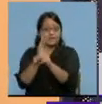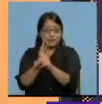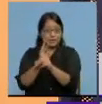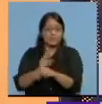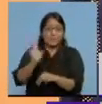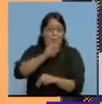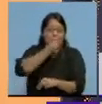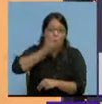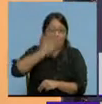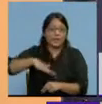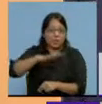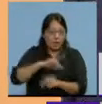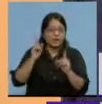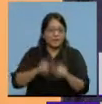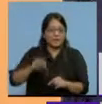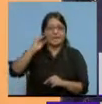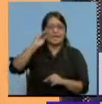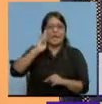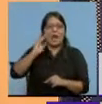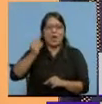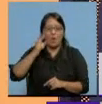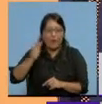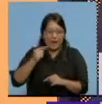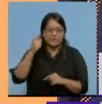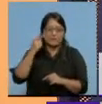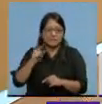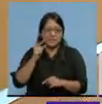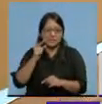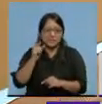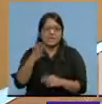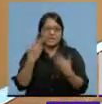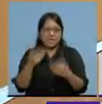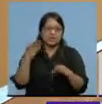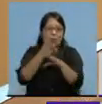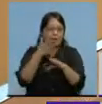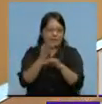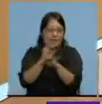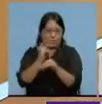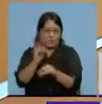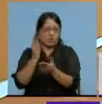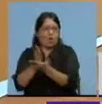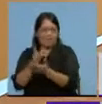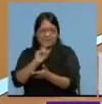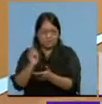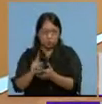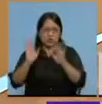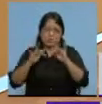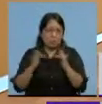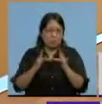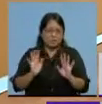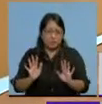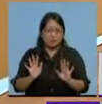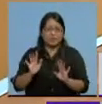otra oferta, como puede ser el bachillerato a distancia, puede ser alguna escuela secundaria nocturna, y de esa